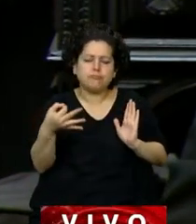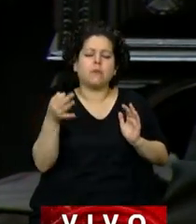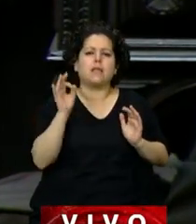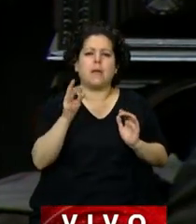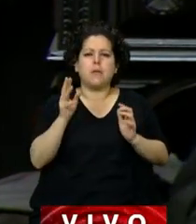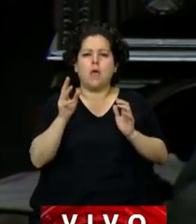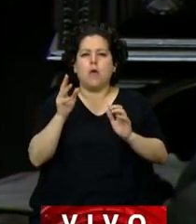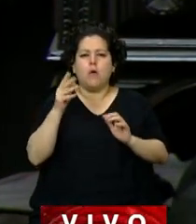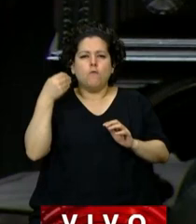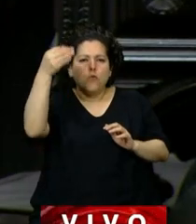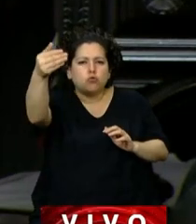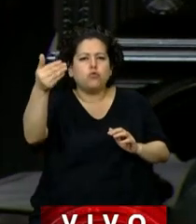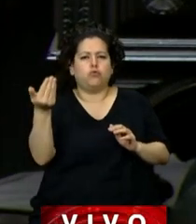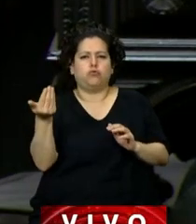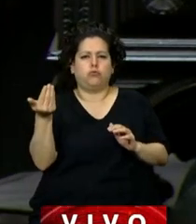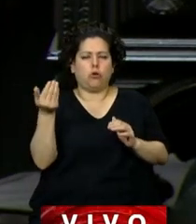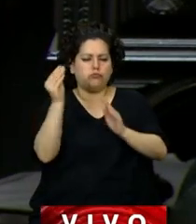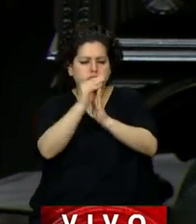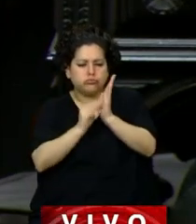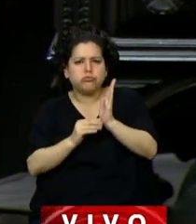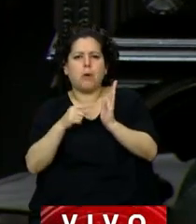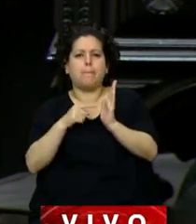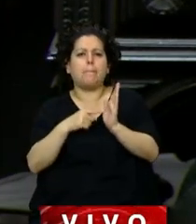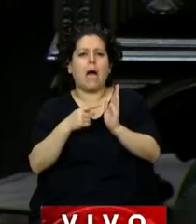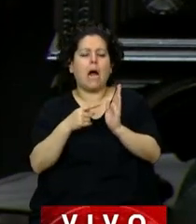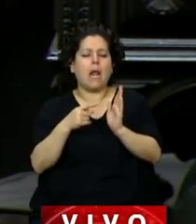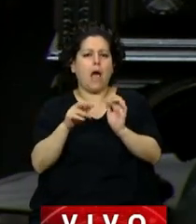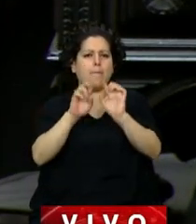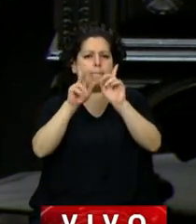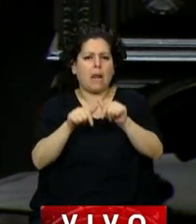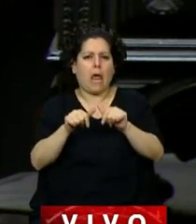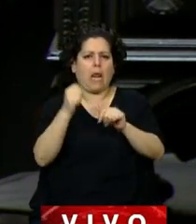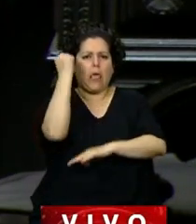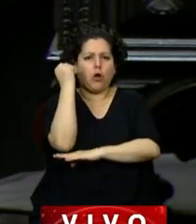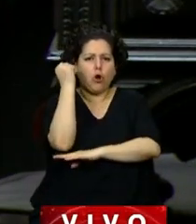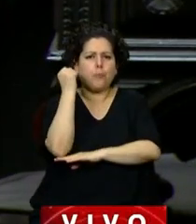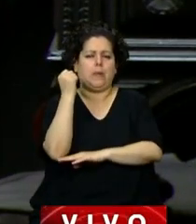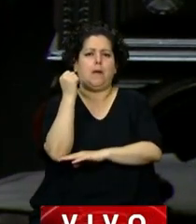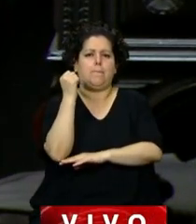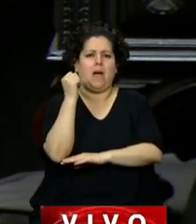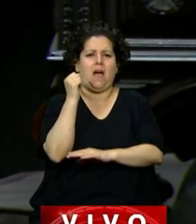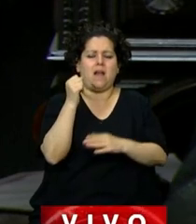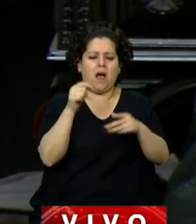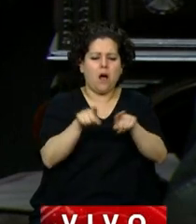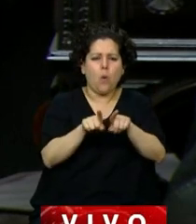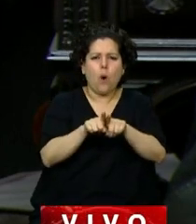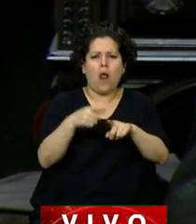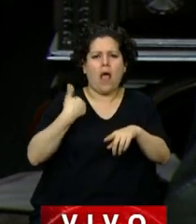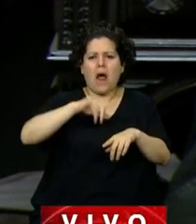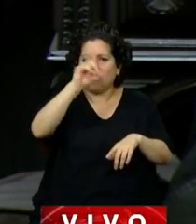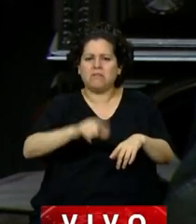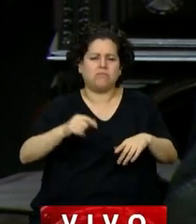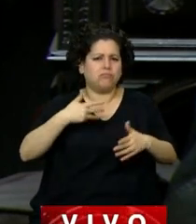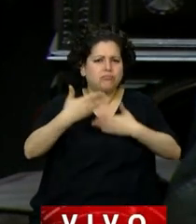proyecciones serias es necesario para establecer políticas públicas que guíen y que establezcan el rumbo de nuestro